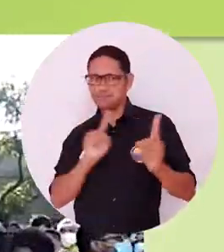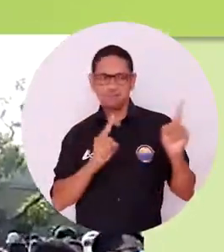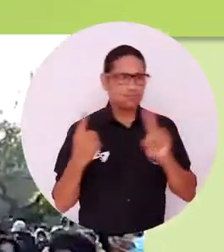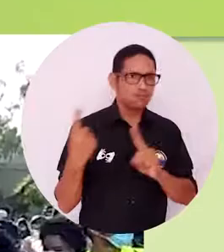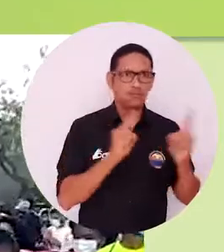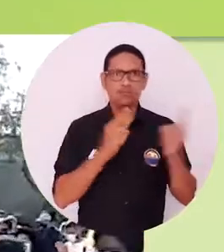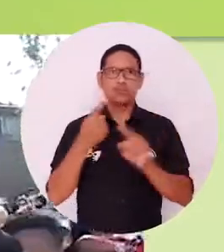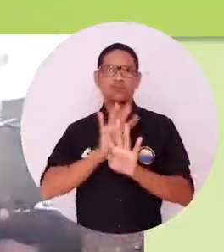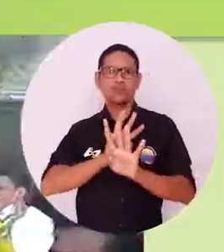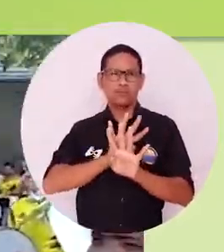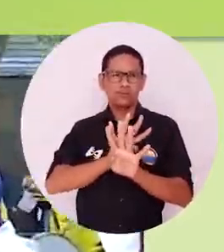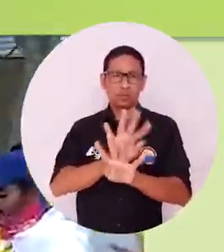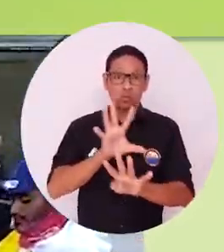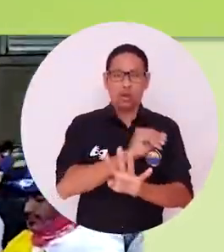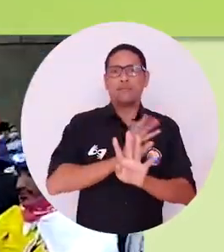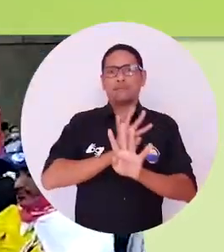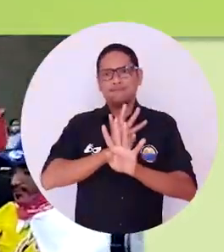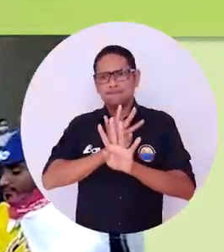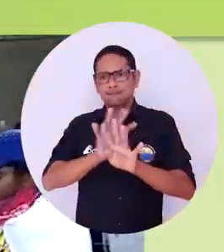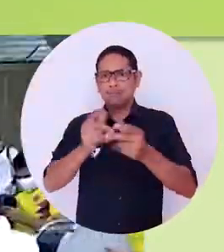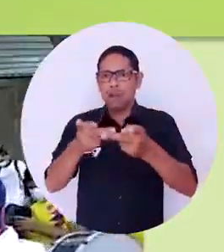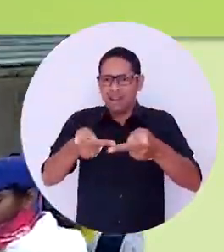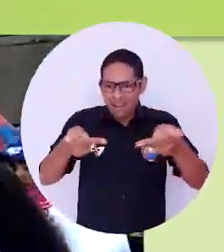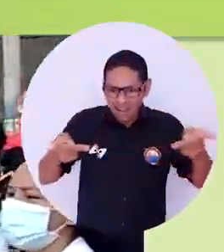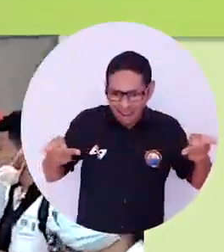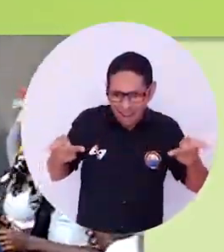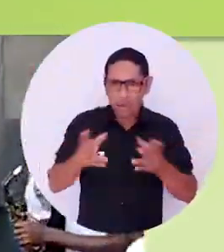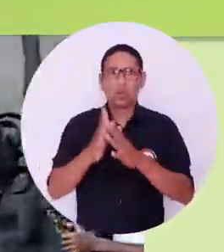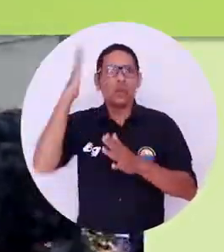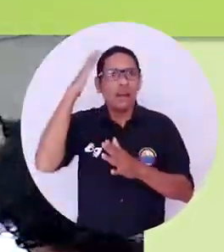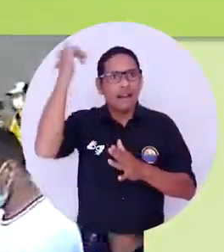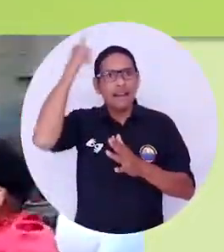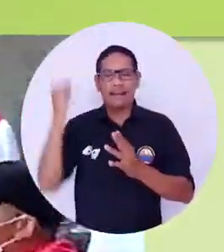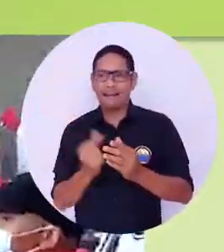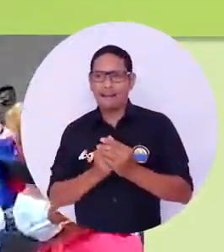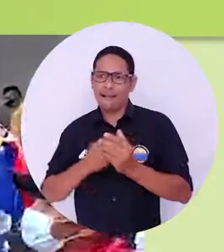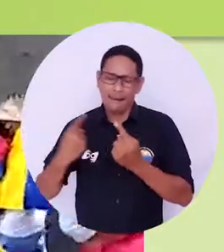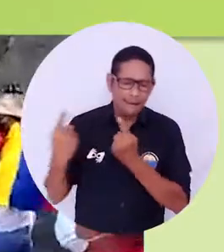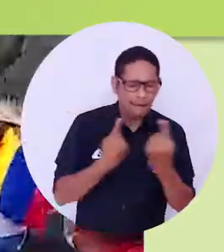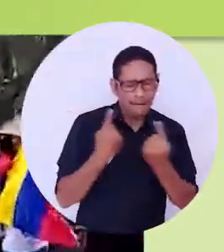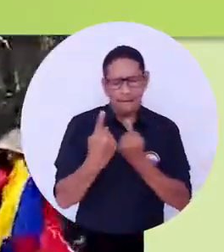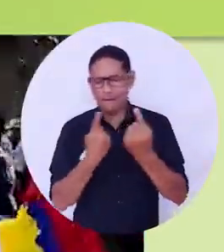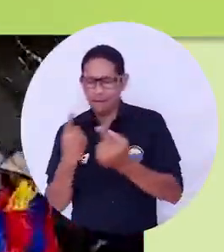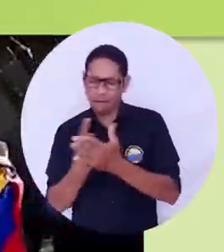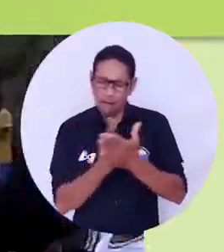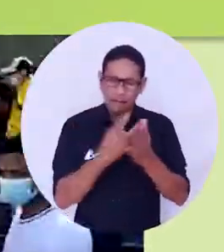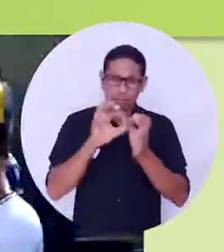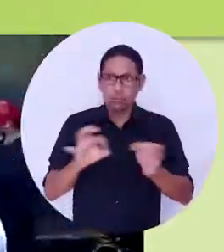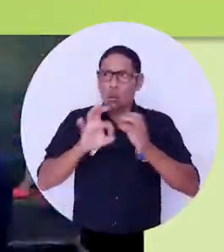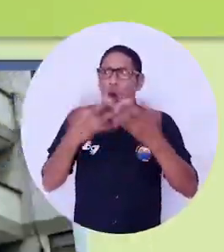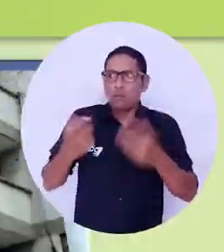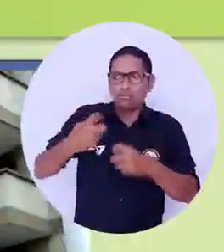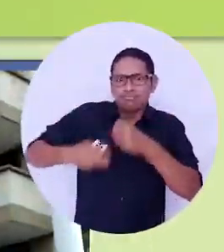nacionales de movilización y también participara en espacios académicos de diálogo, consenso y construcción colectiva en aras de